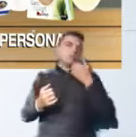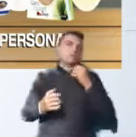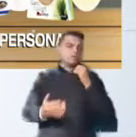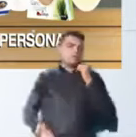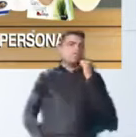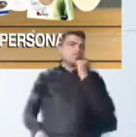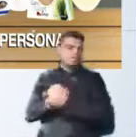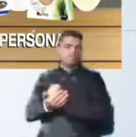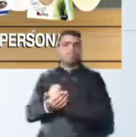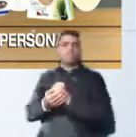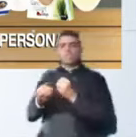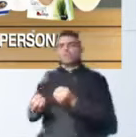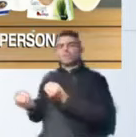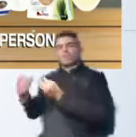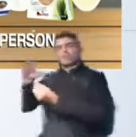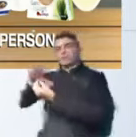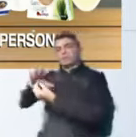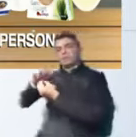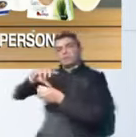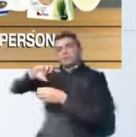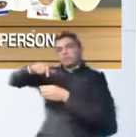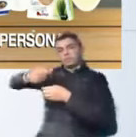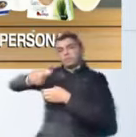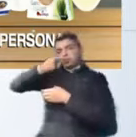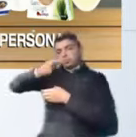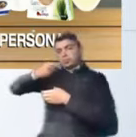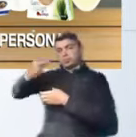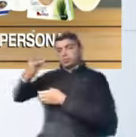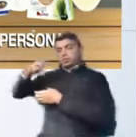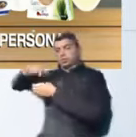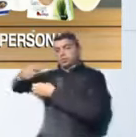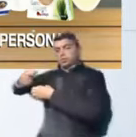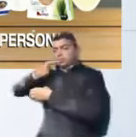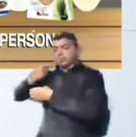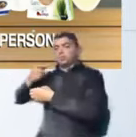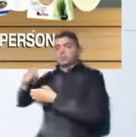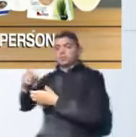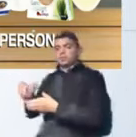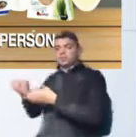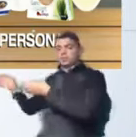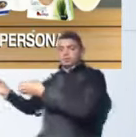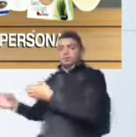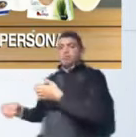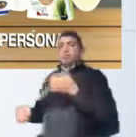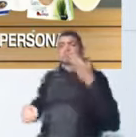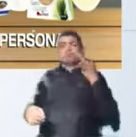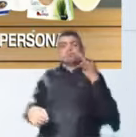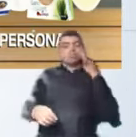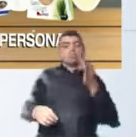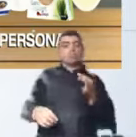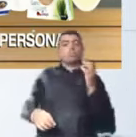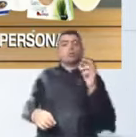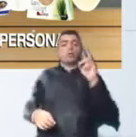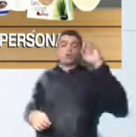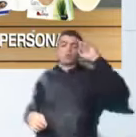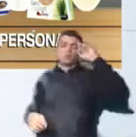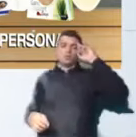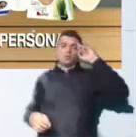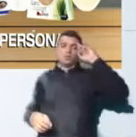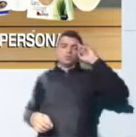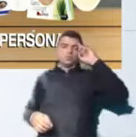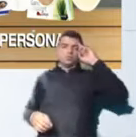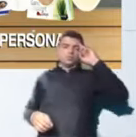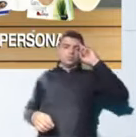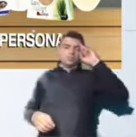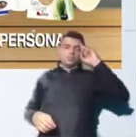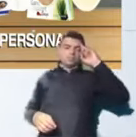llegar Ganoderma, Exilium y Cordyceps. Es casi una obligación. Y esta ha sido de verdad una de las razones por las cuales, a pesar de que yo soy una persona, o